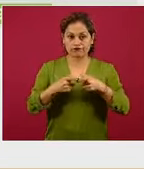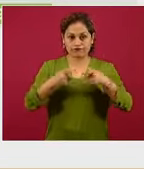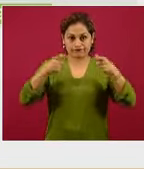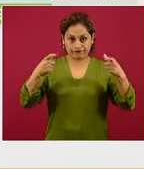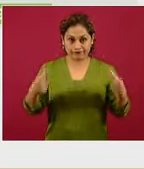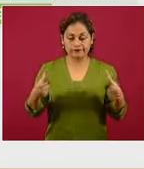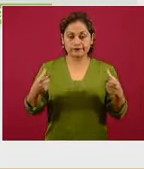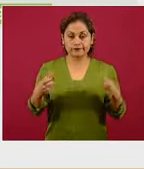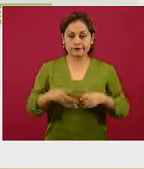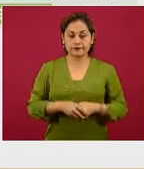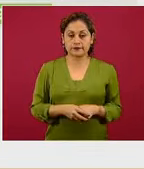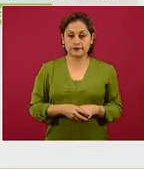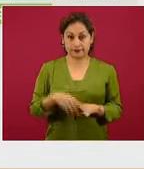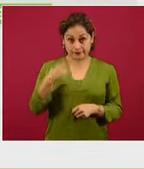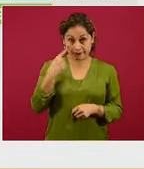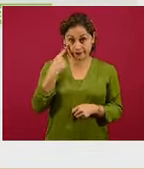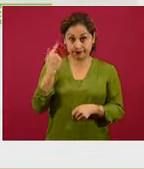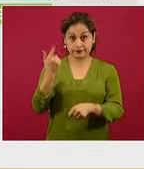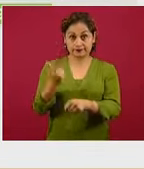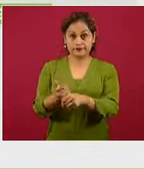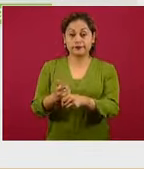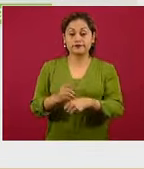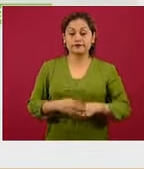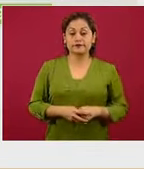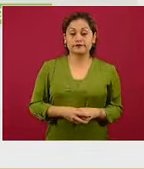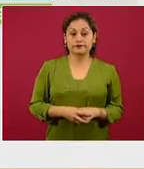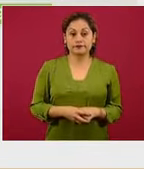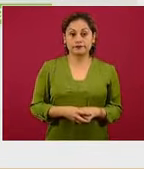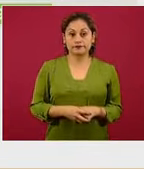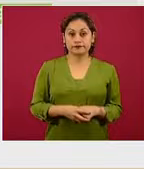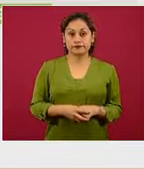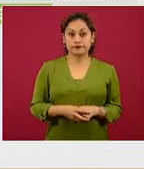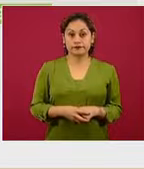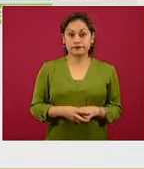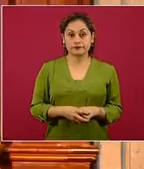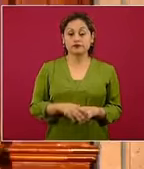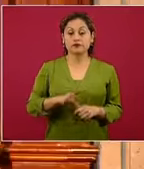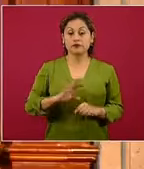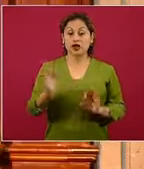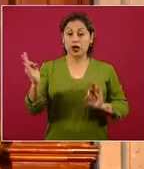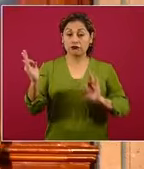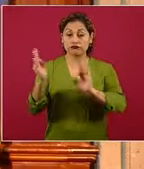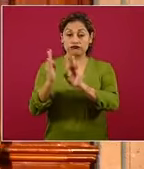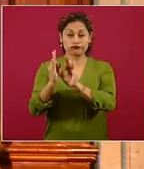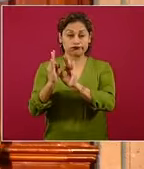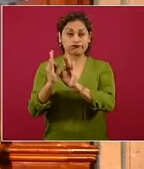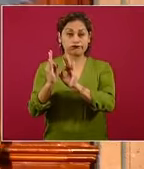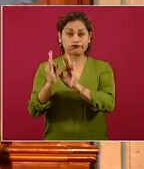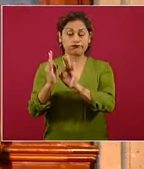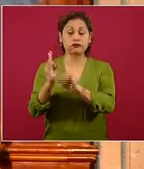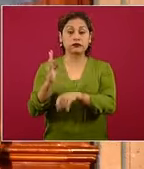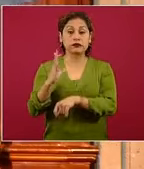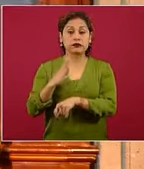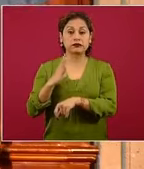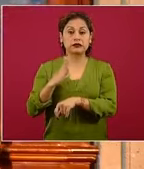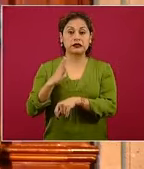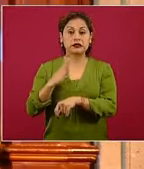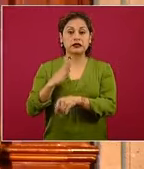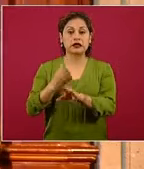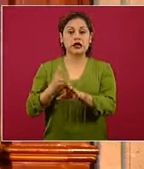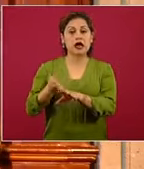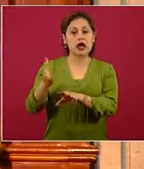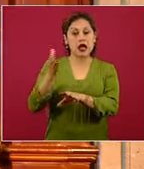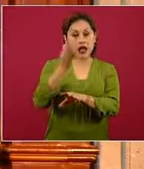Podemos ver que pues la tendencia prácticamente está ya cerca de alcanzar lo que en un momento tuvimos como